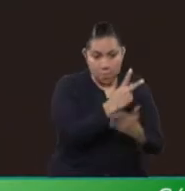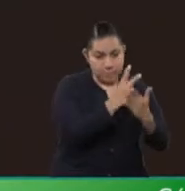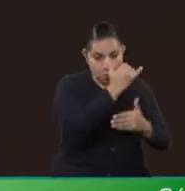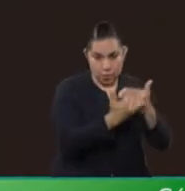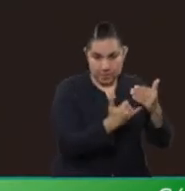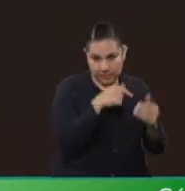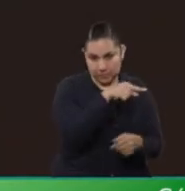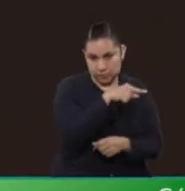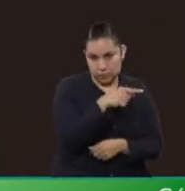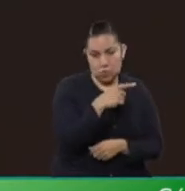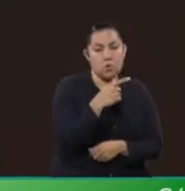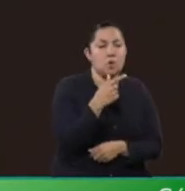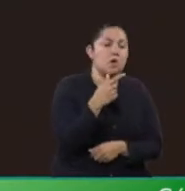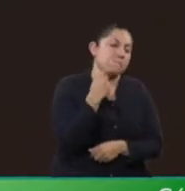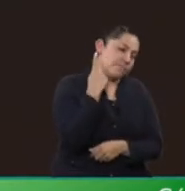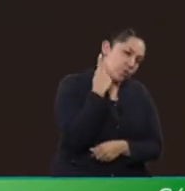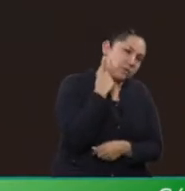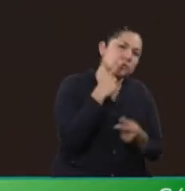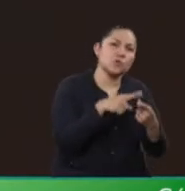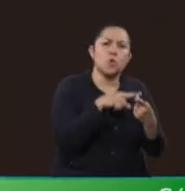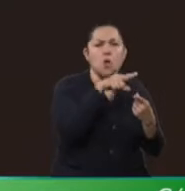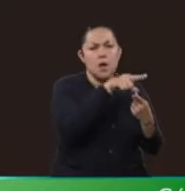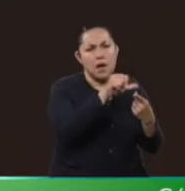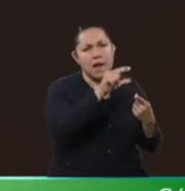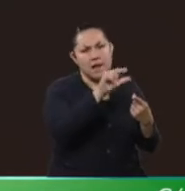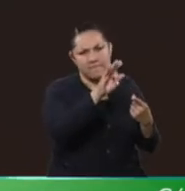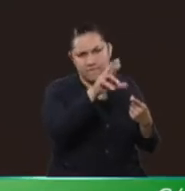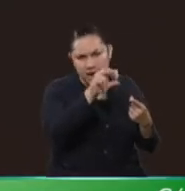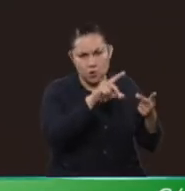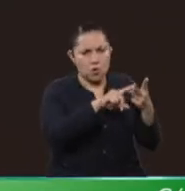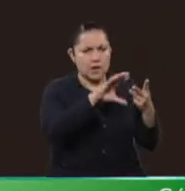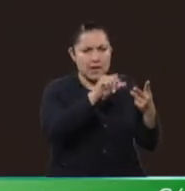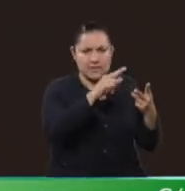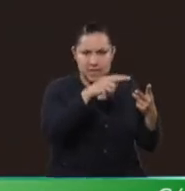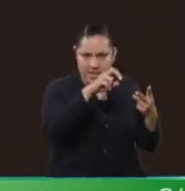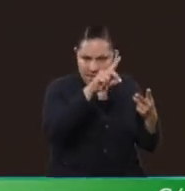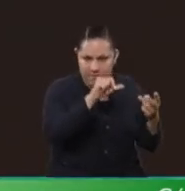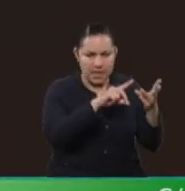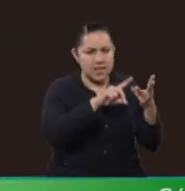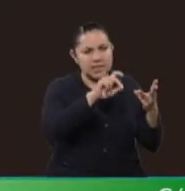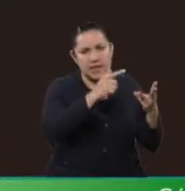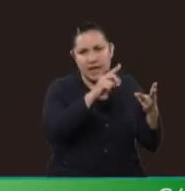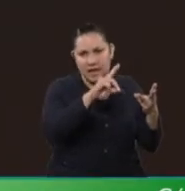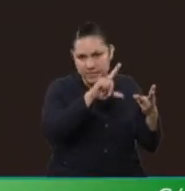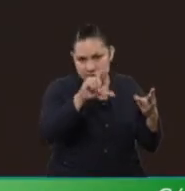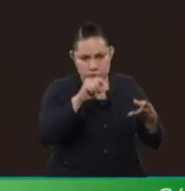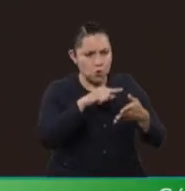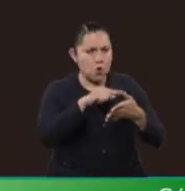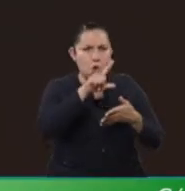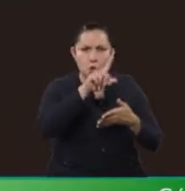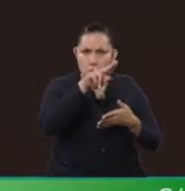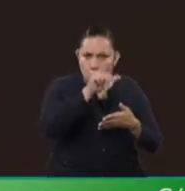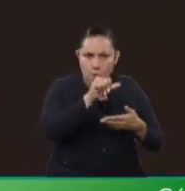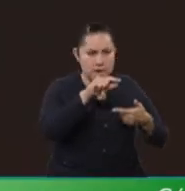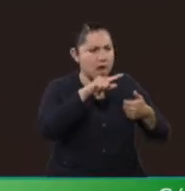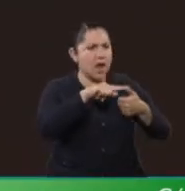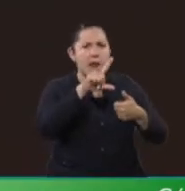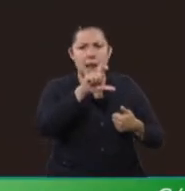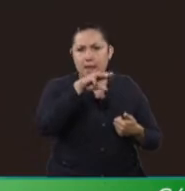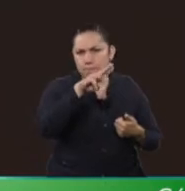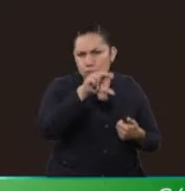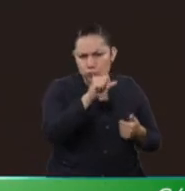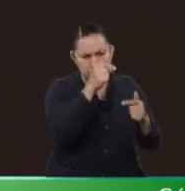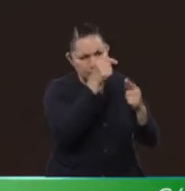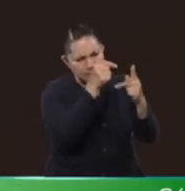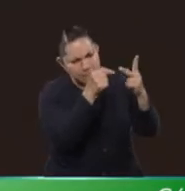Alfaro por Clemente Castañeda por Verónica Delgadillo Por Hugo luna por Pablo Lemus son personas que han entendido que